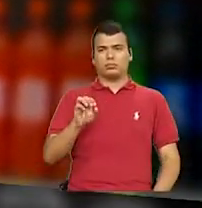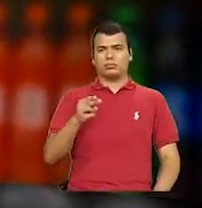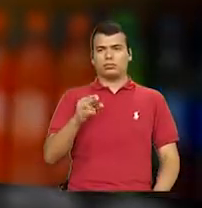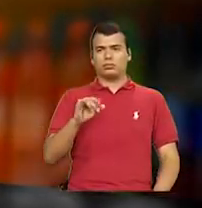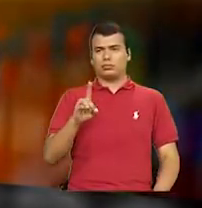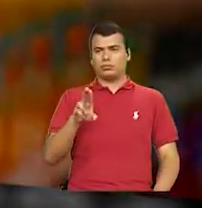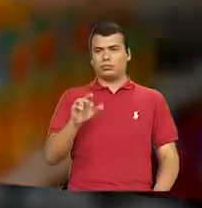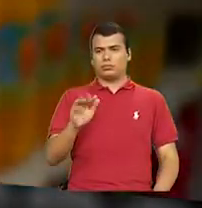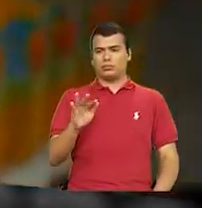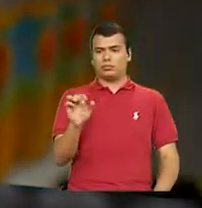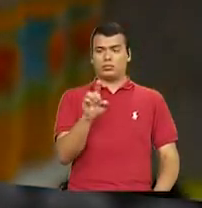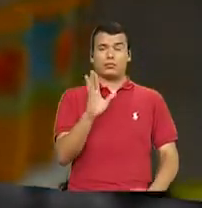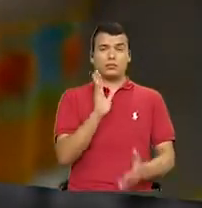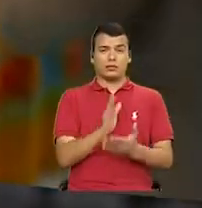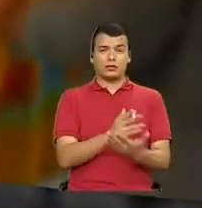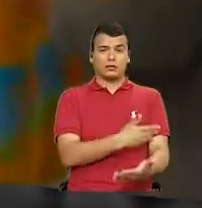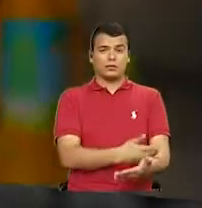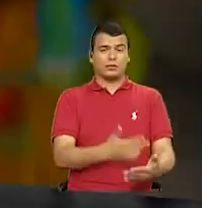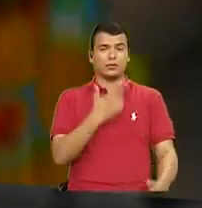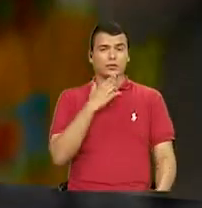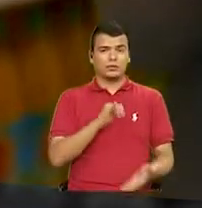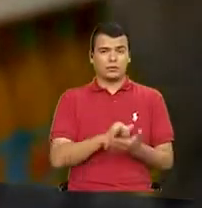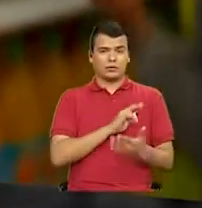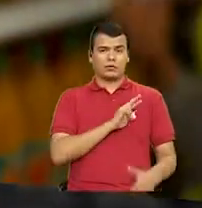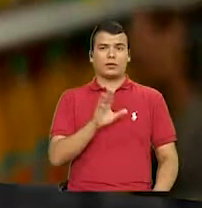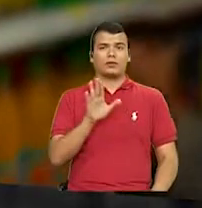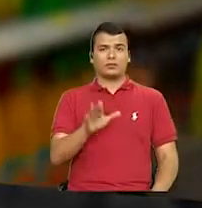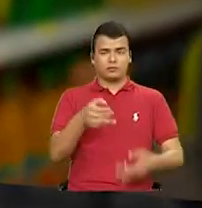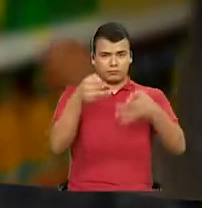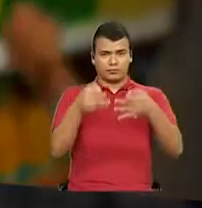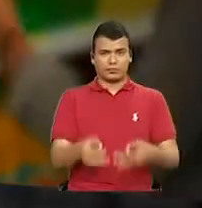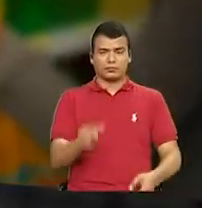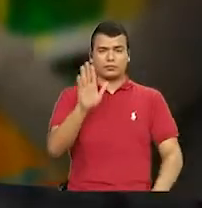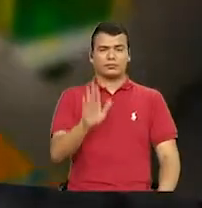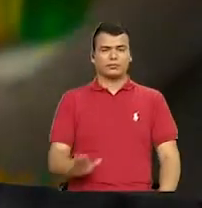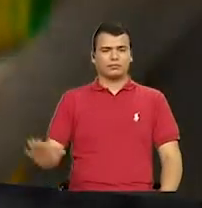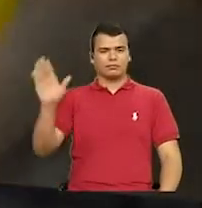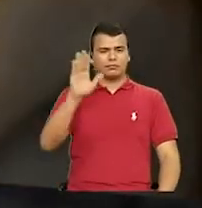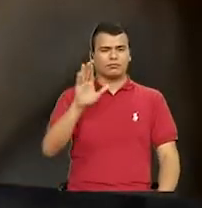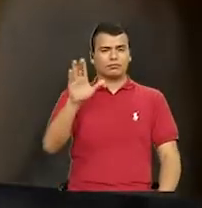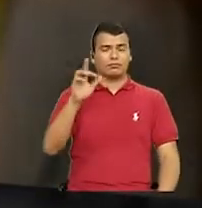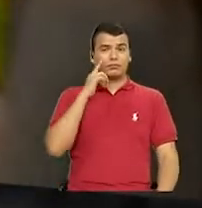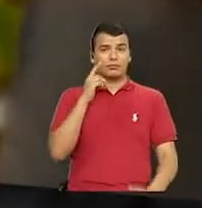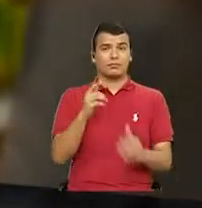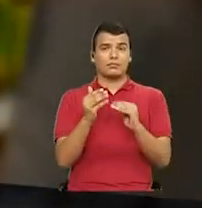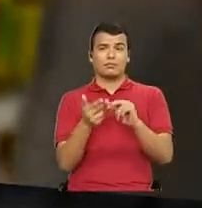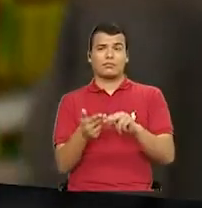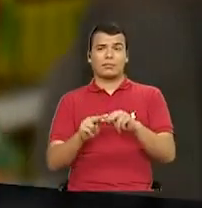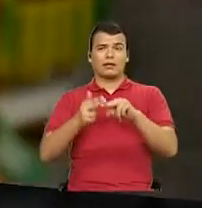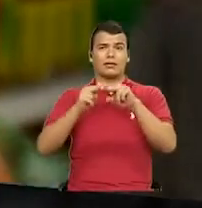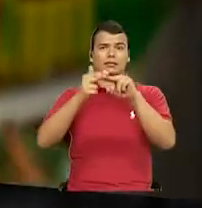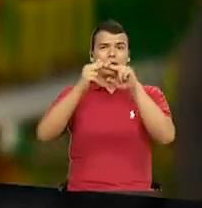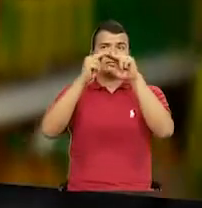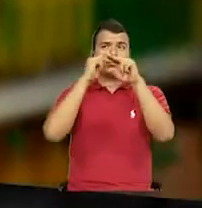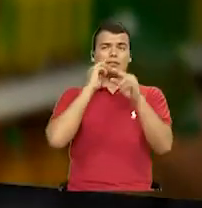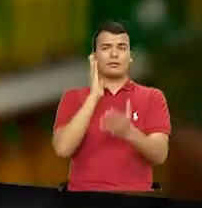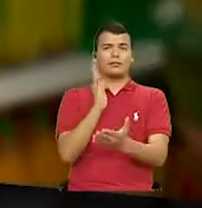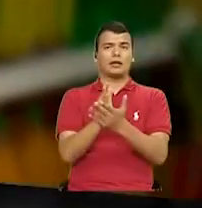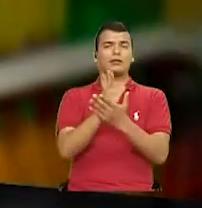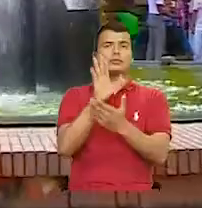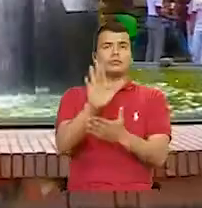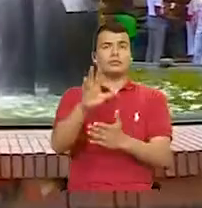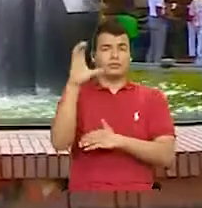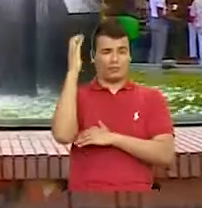a enfermedades como la diabetes, donde el Valle del Cauca es un departamento que tiene las más altas prevalencias